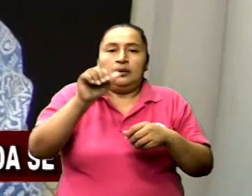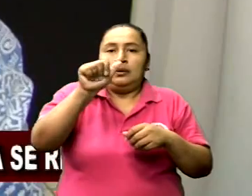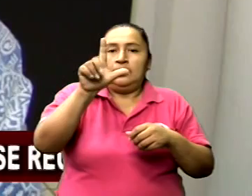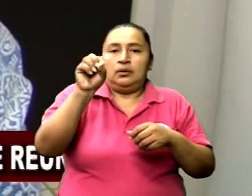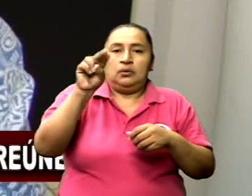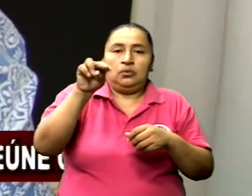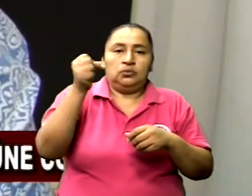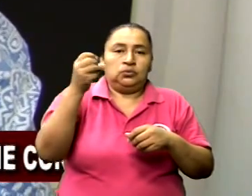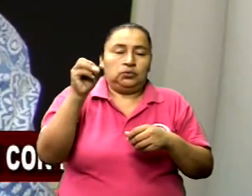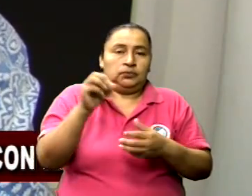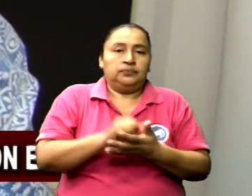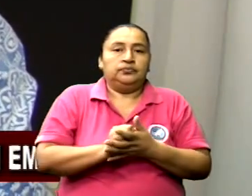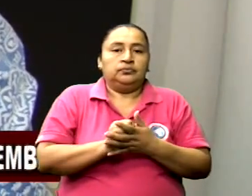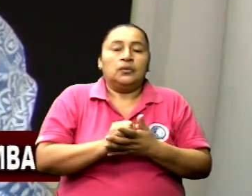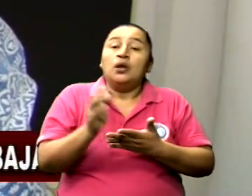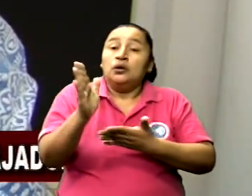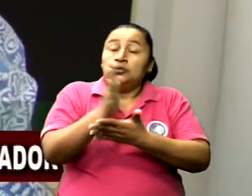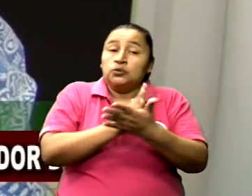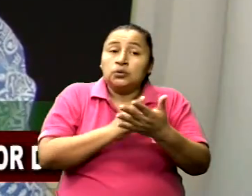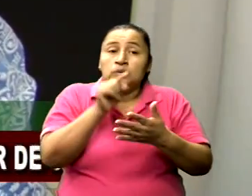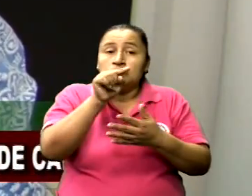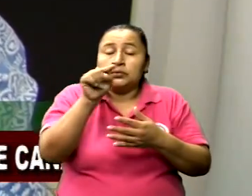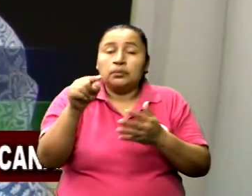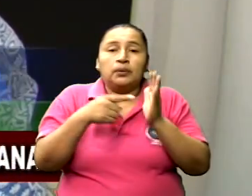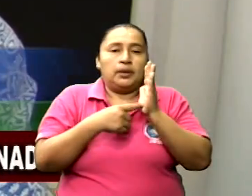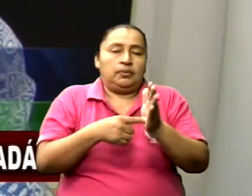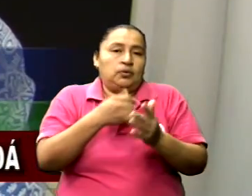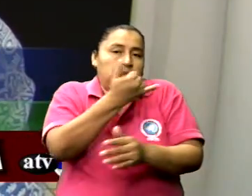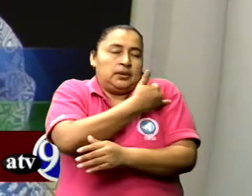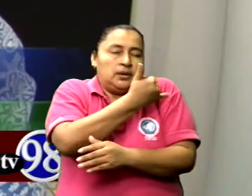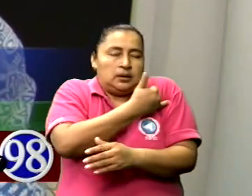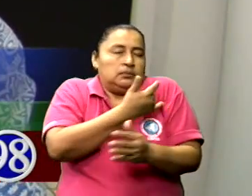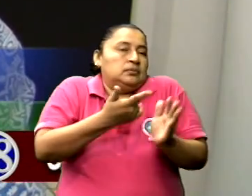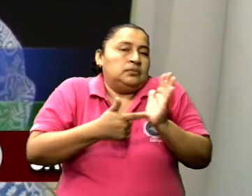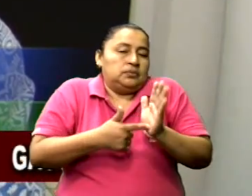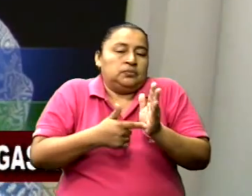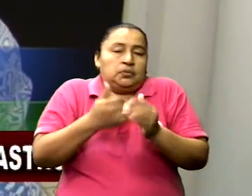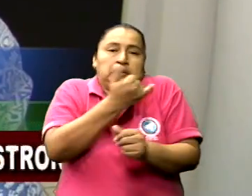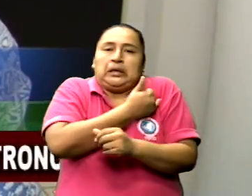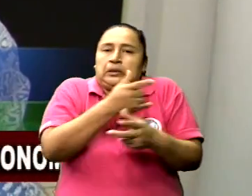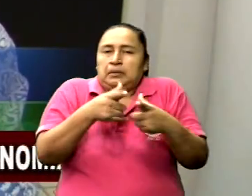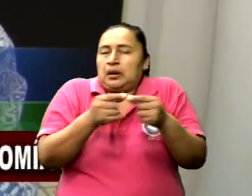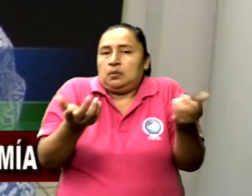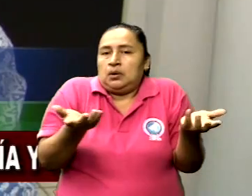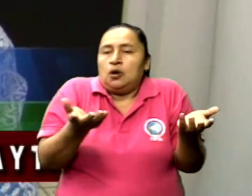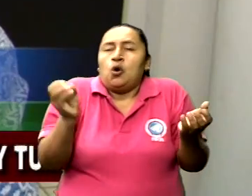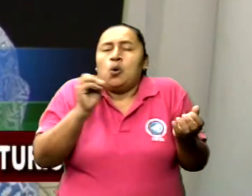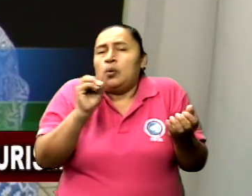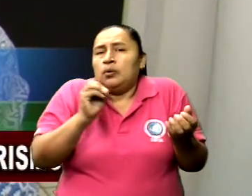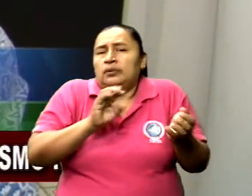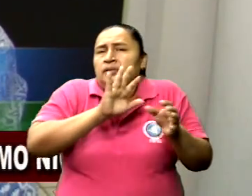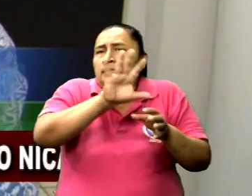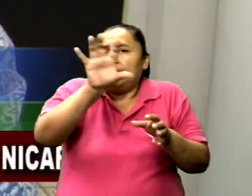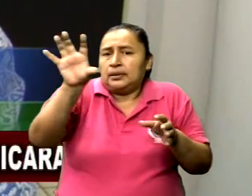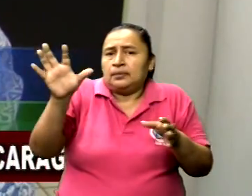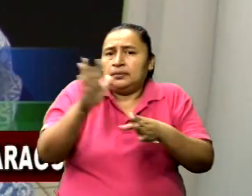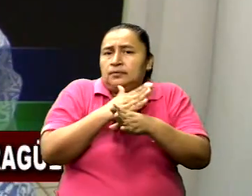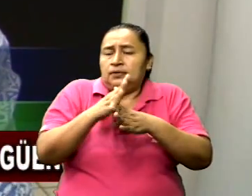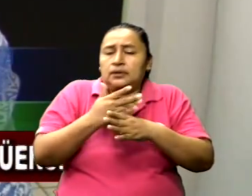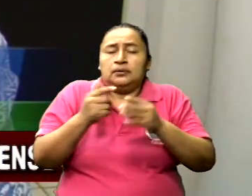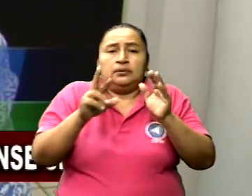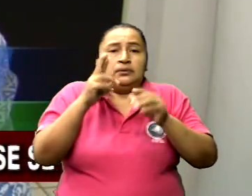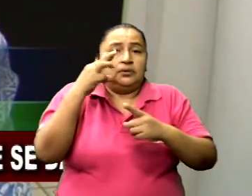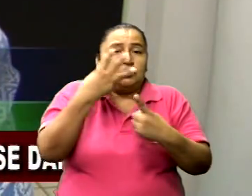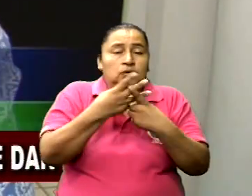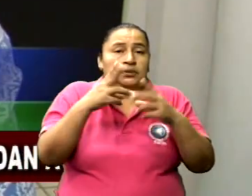Son casos que dentro de los hospitales, hablemos de los hospitales de Managua o de los diferentes departamentos y regiones